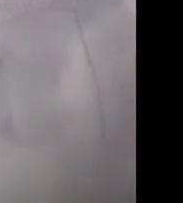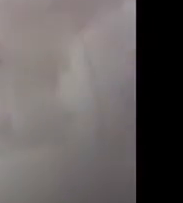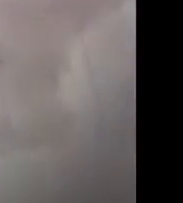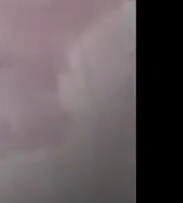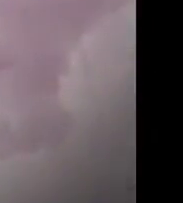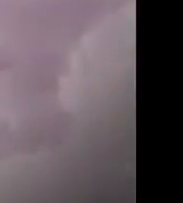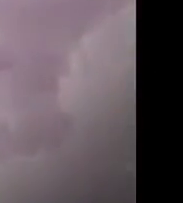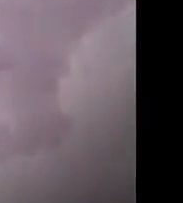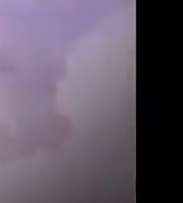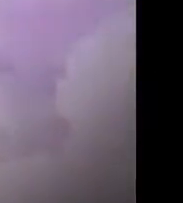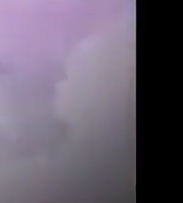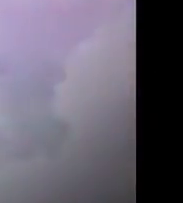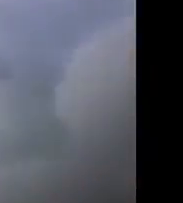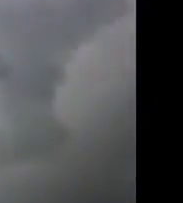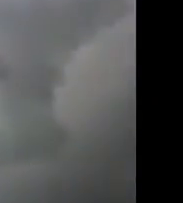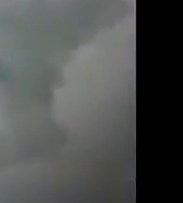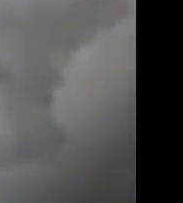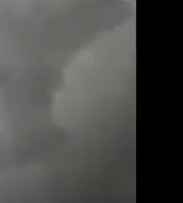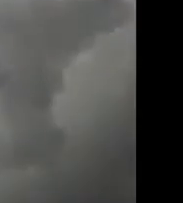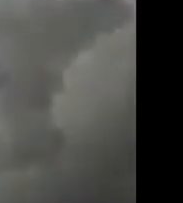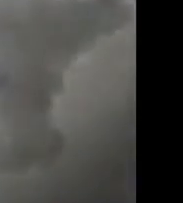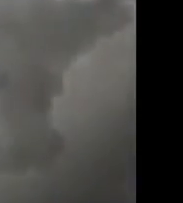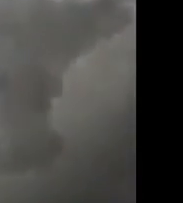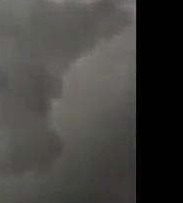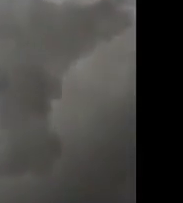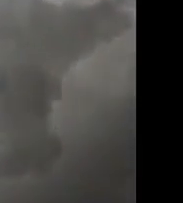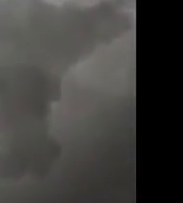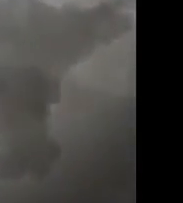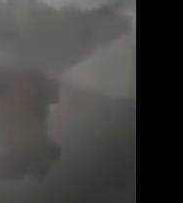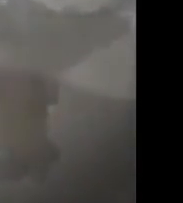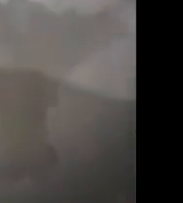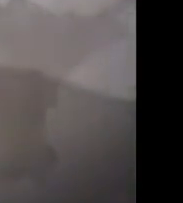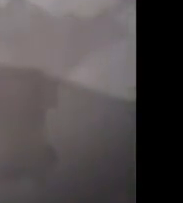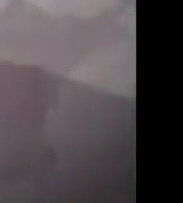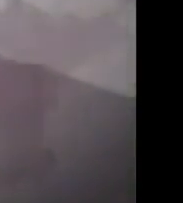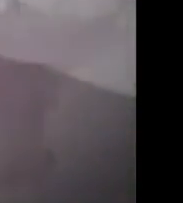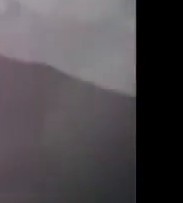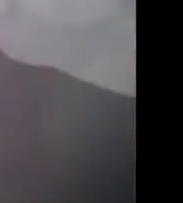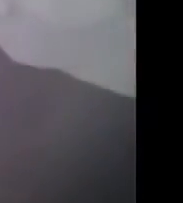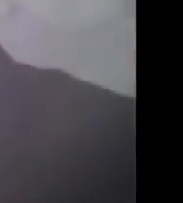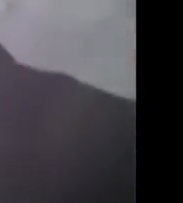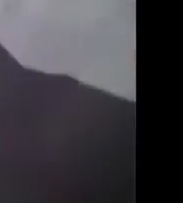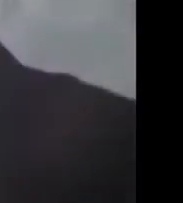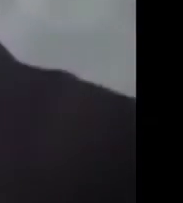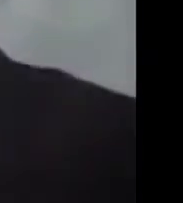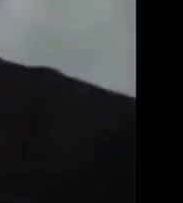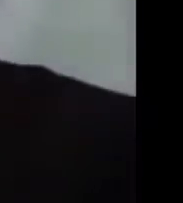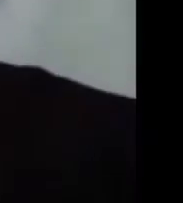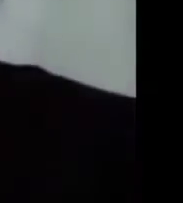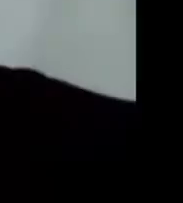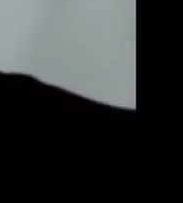Yo nunca dije voy a tener un niño. Yo quería estudiar para tener un buen trabajo.